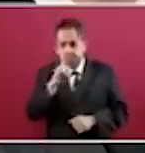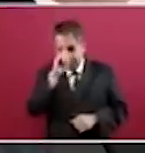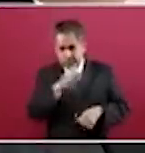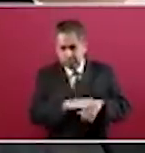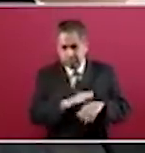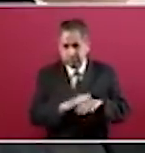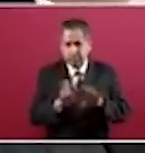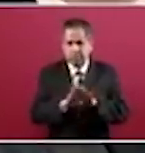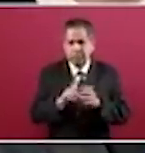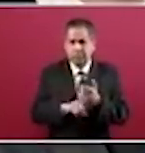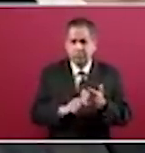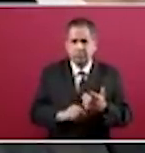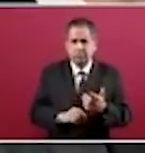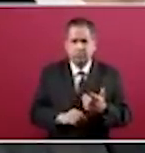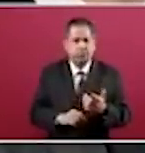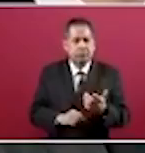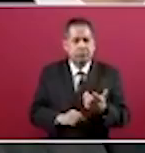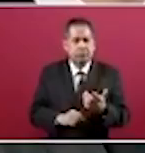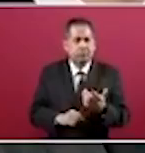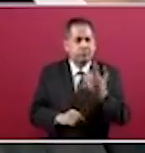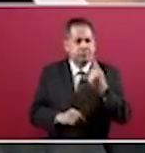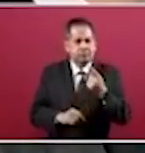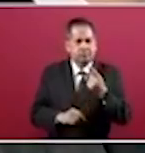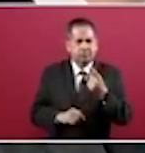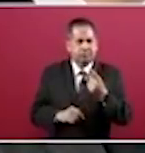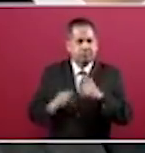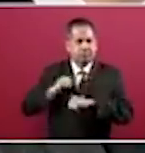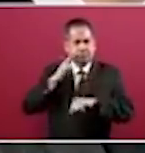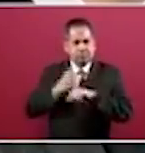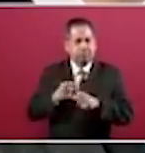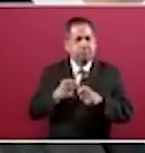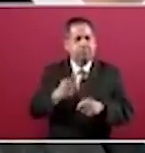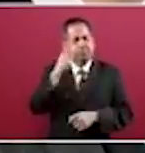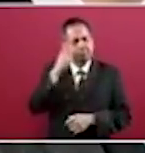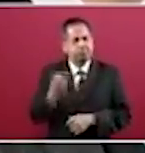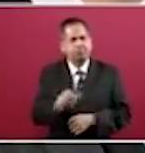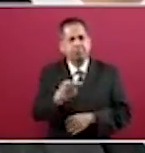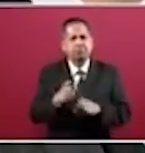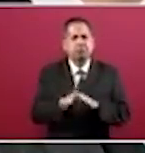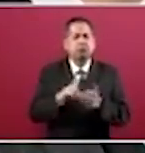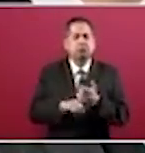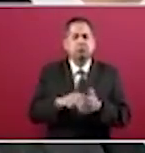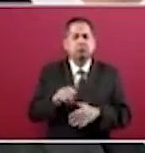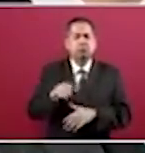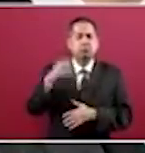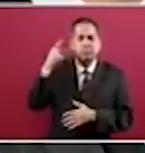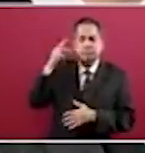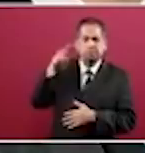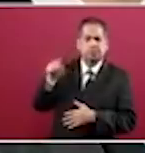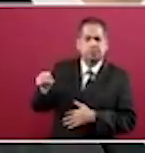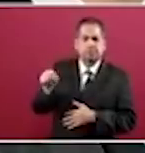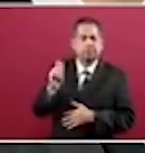¿No piensa recomendar a Jacob Polensky, que se mantenga en el cargo? Y también para preguntarle sobre el caso de Puebla,